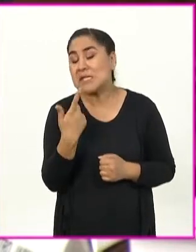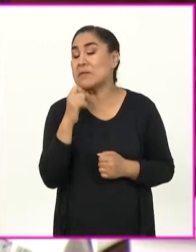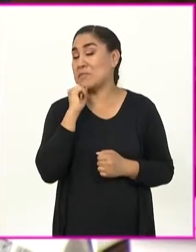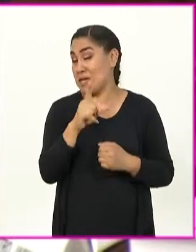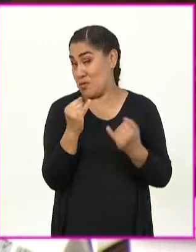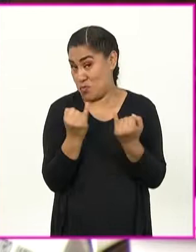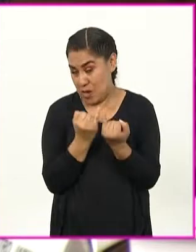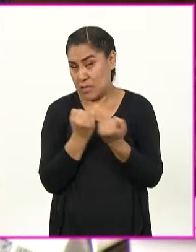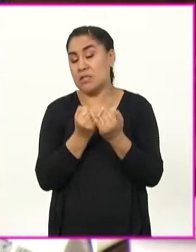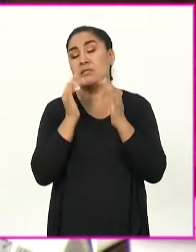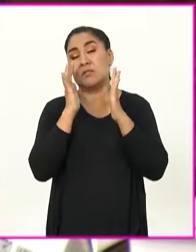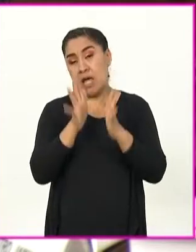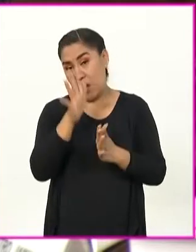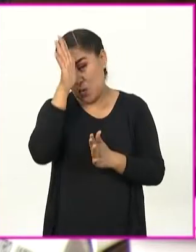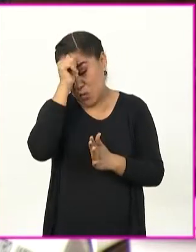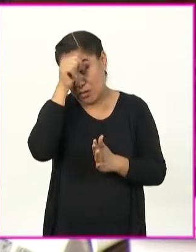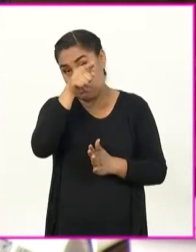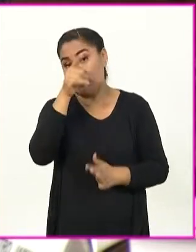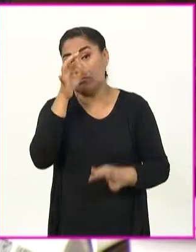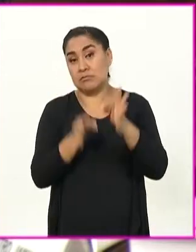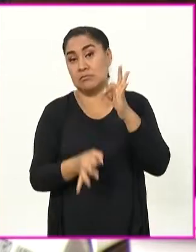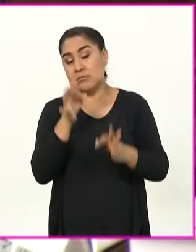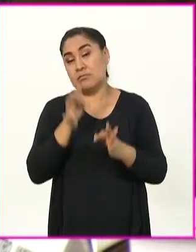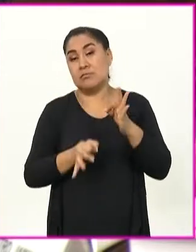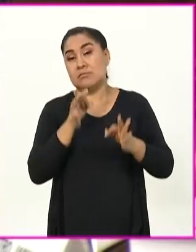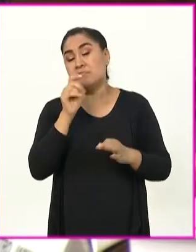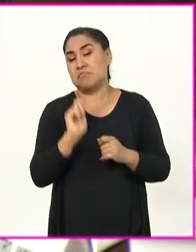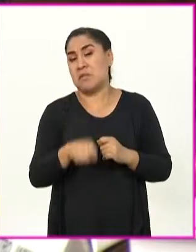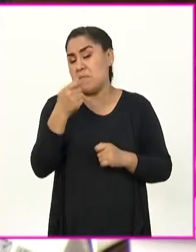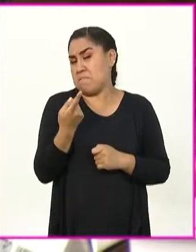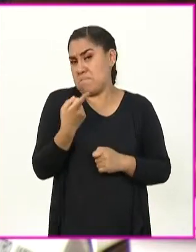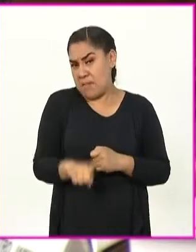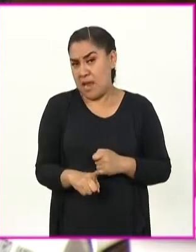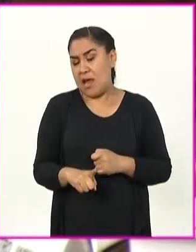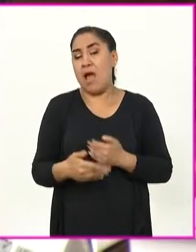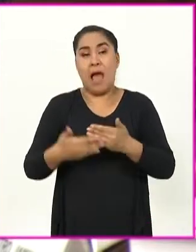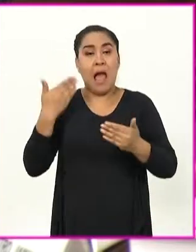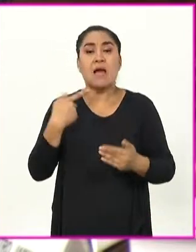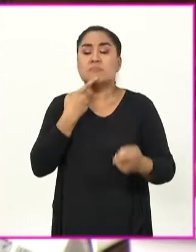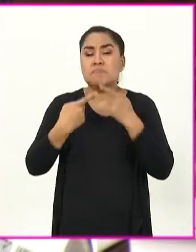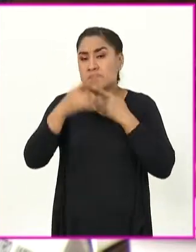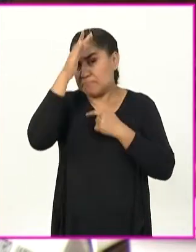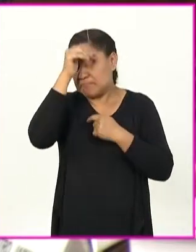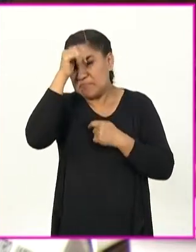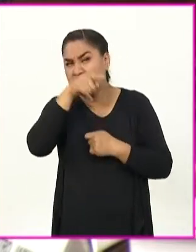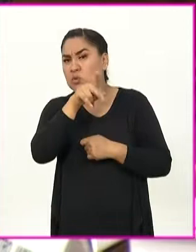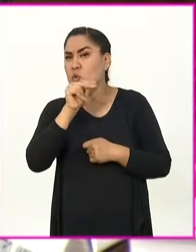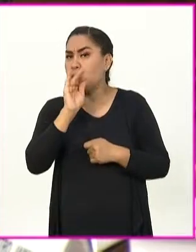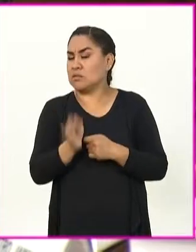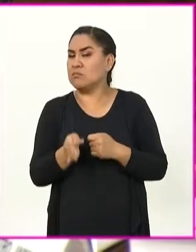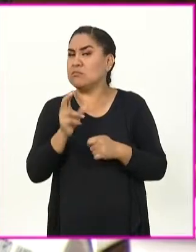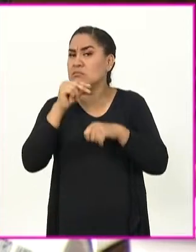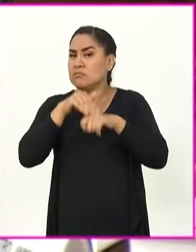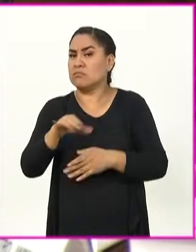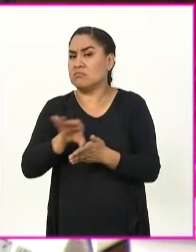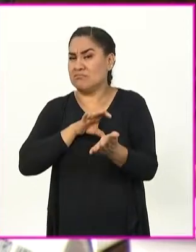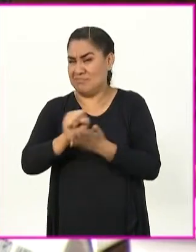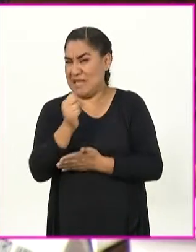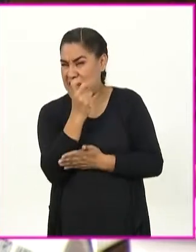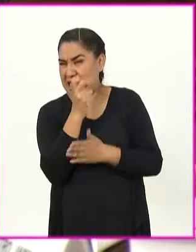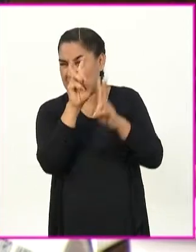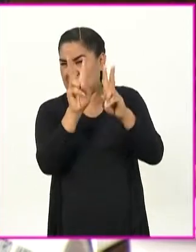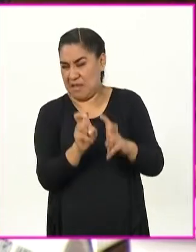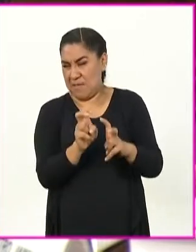ha sido ratificada por la suprema corte de justicia de la nación de resolver las acciones de inconstitucionalidad relacionadas con este tema